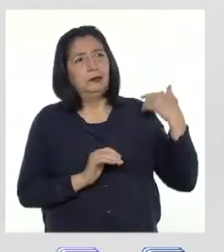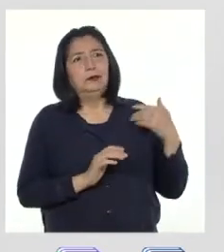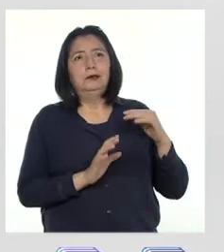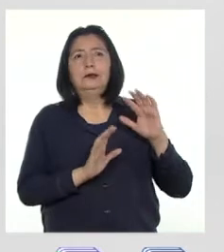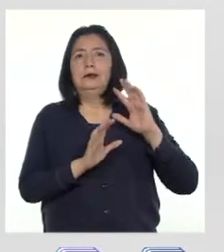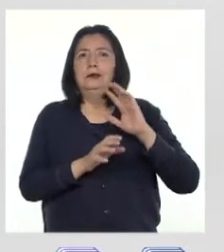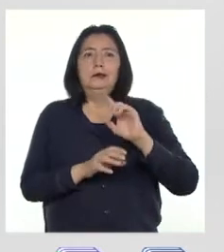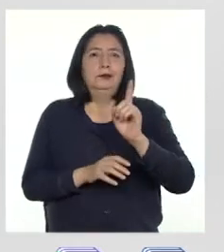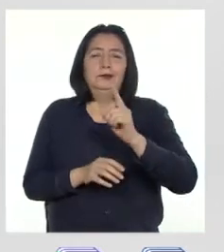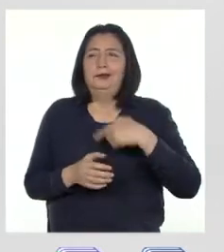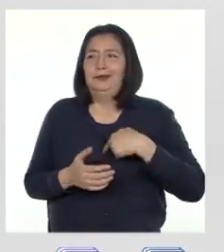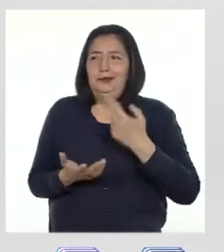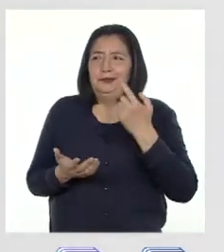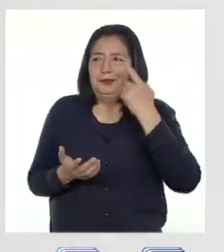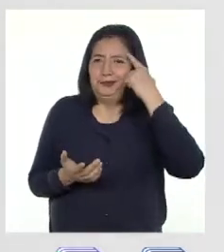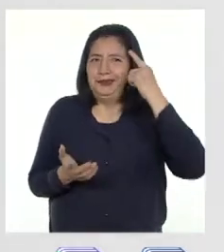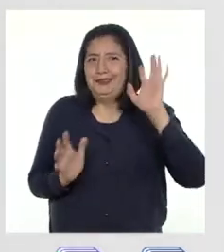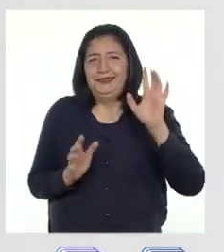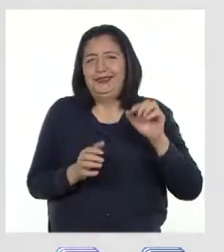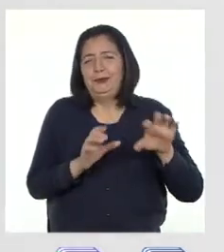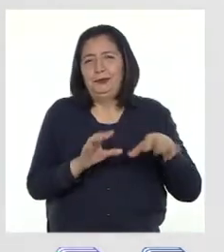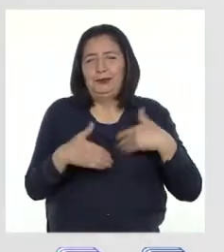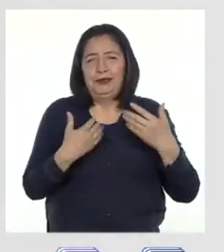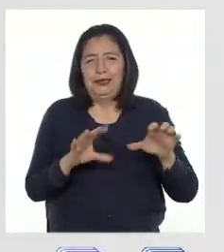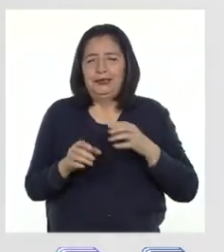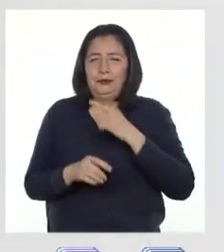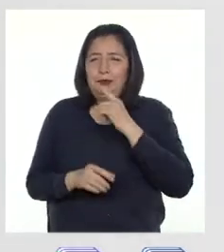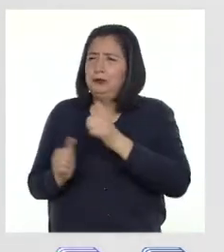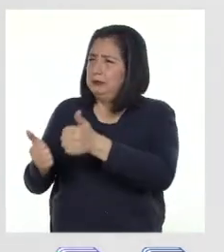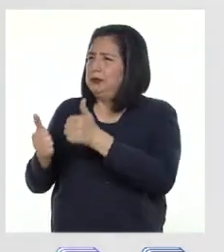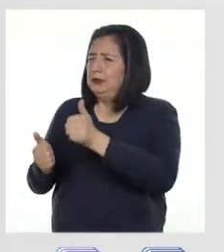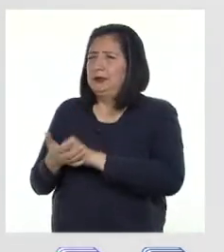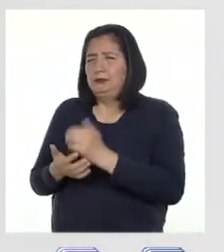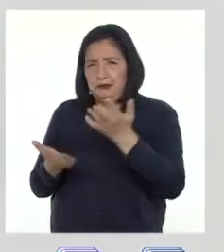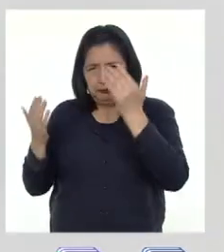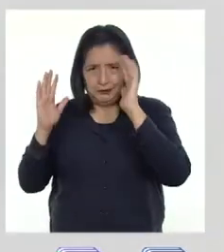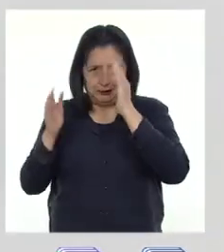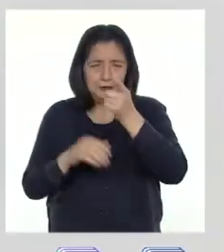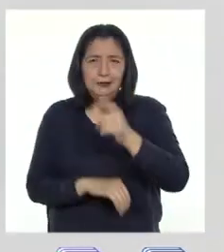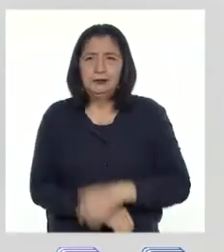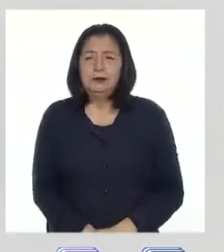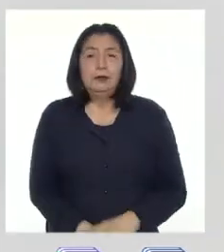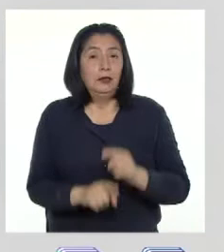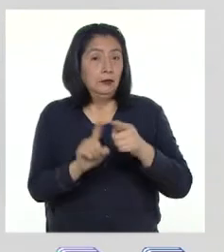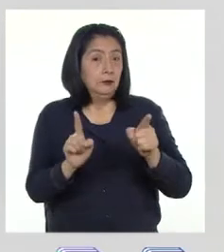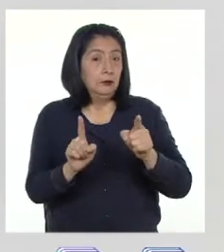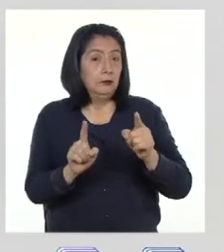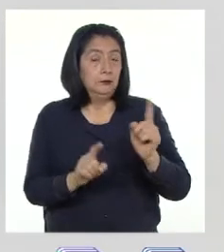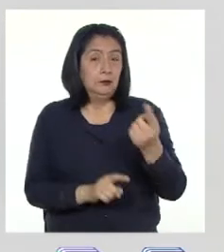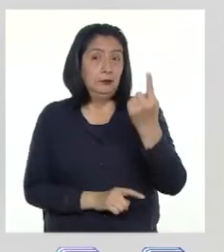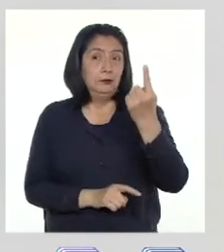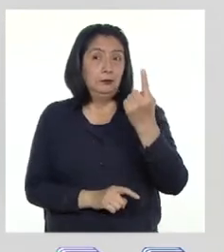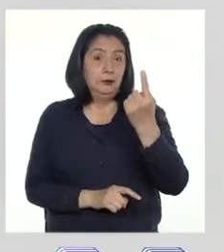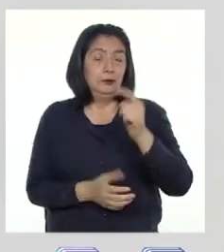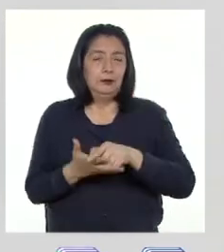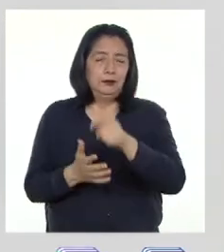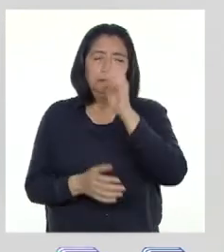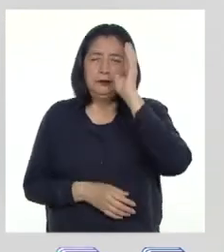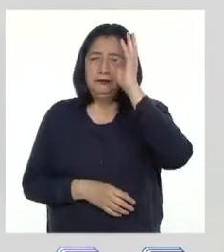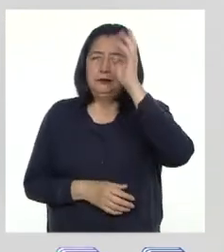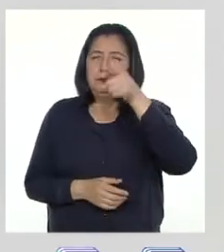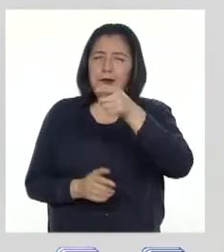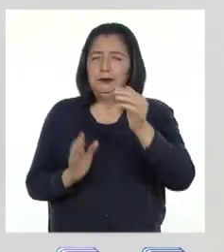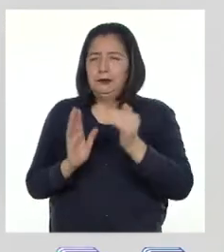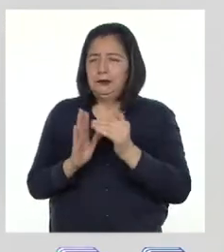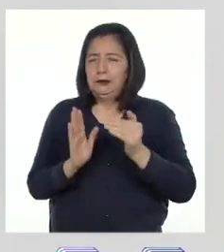hubieran sido impensables para ellas. ¡Wow! ¡Súper! Vamos a escucharlas. Pero primero, dejaré que imaginen en